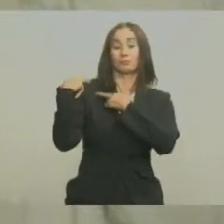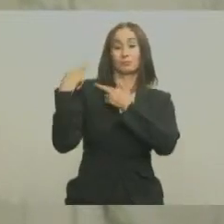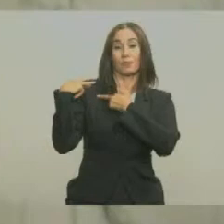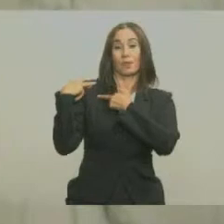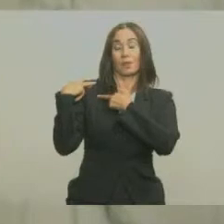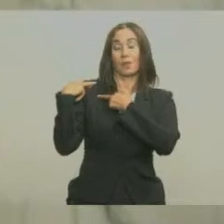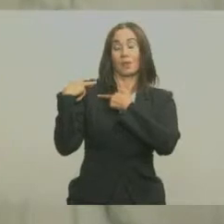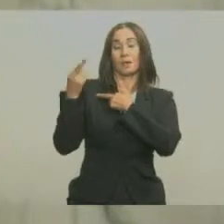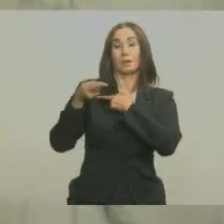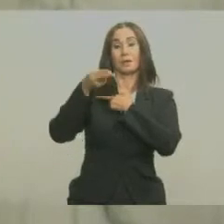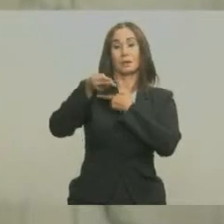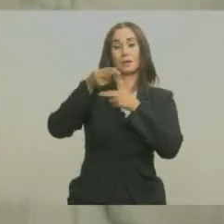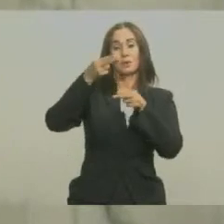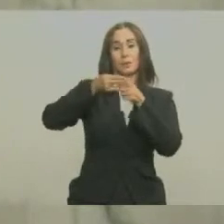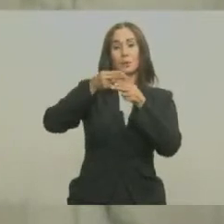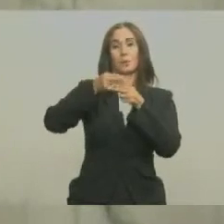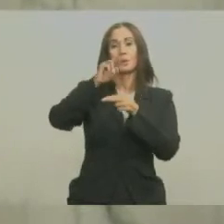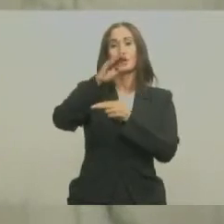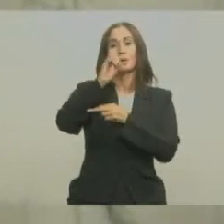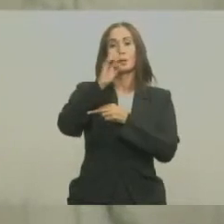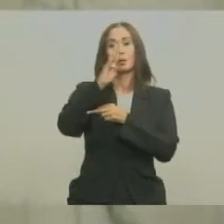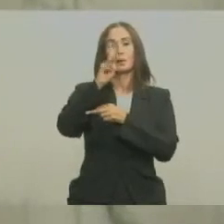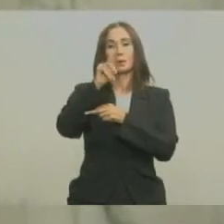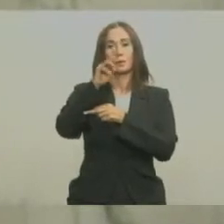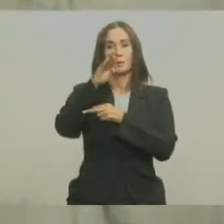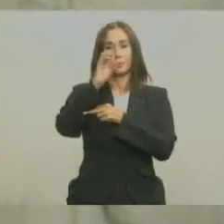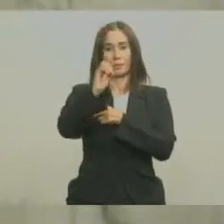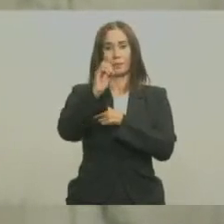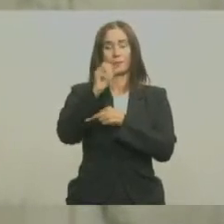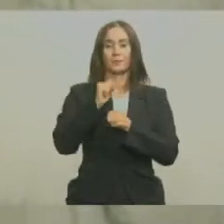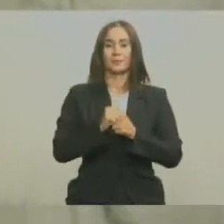de la República, Su Excelencia Roberto Álvarez.